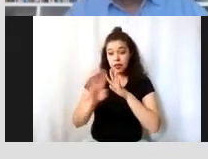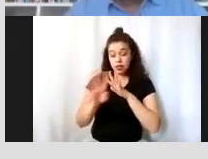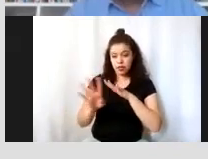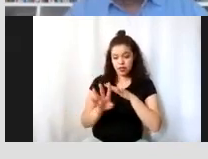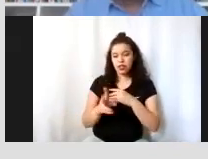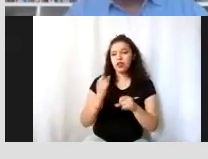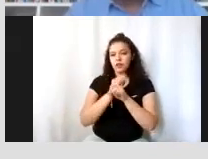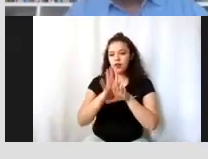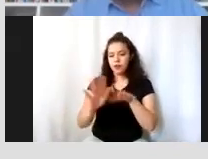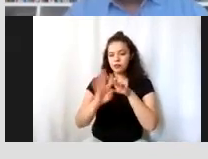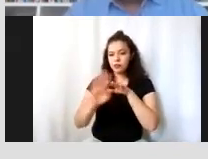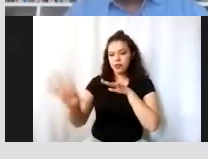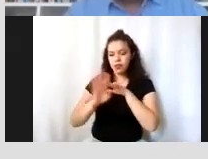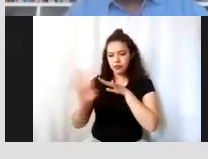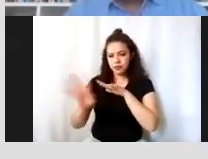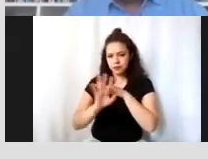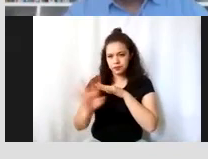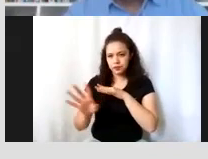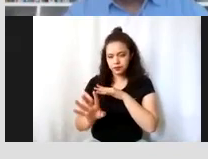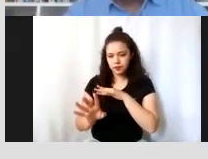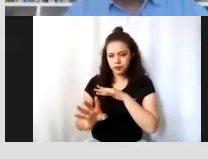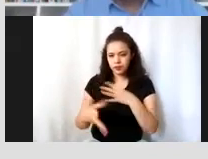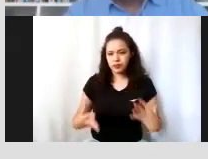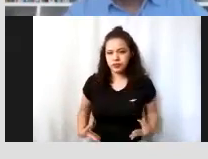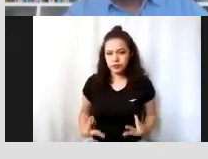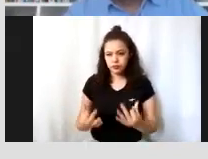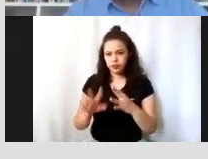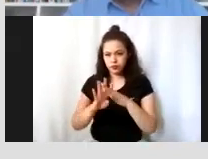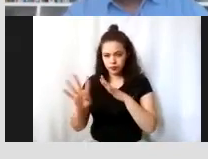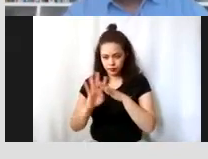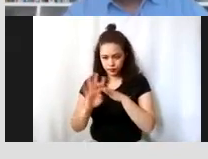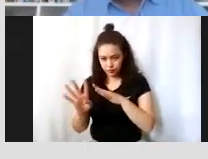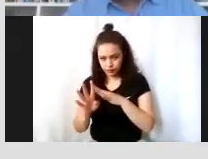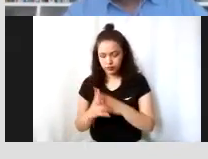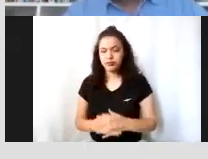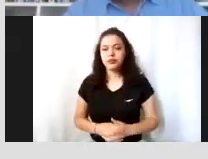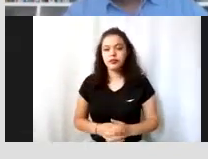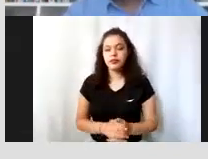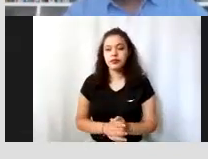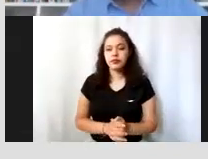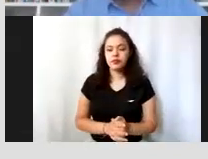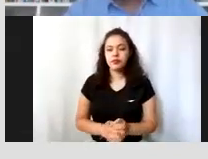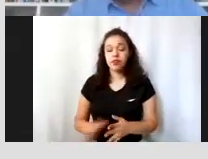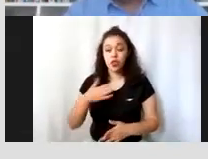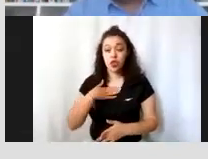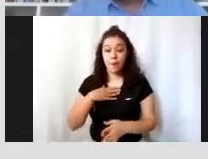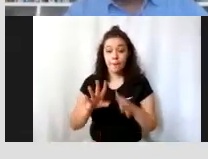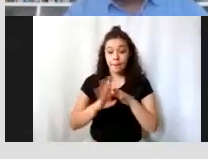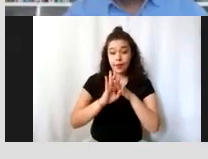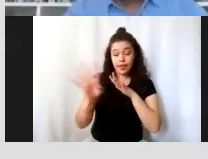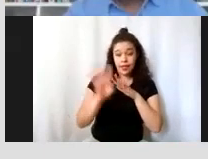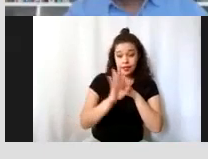Datos migratorios, calidad migratoria. Fíjense, calidad migratoria no es lo mismo que yo sea un migrante de un